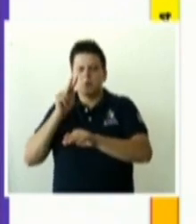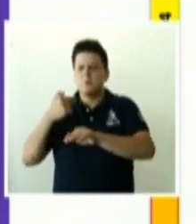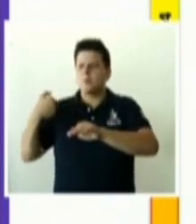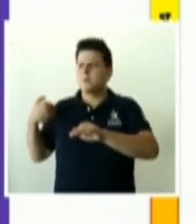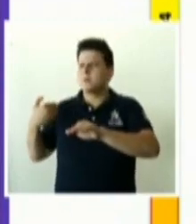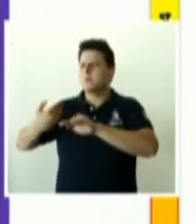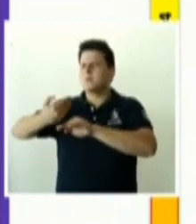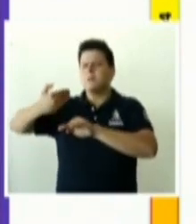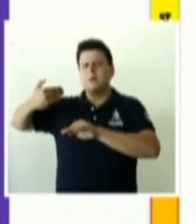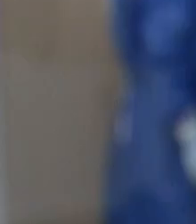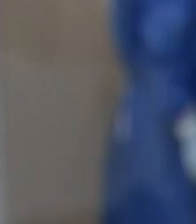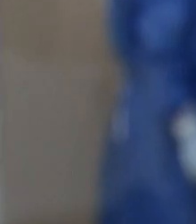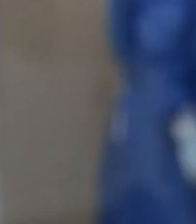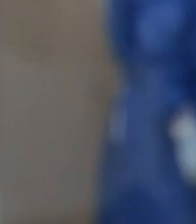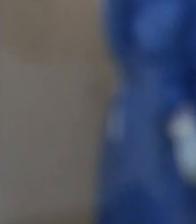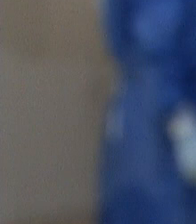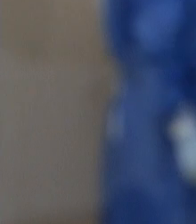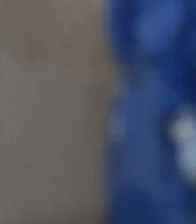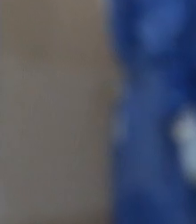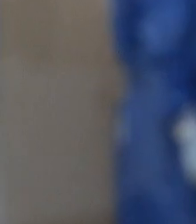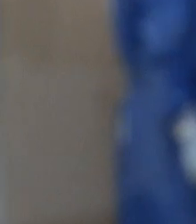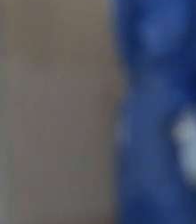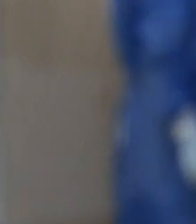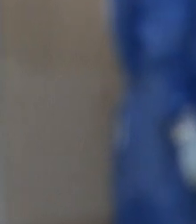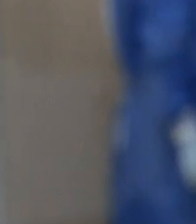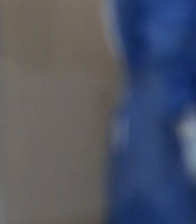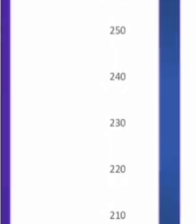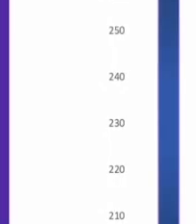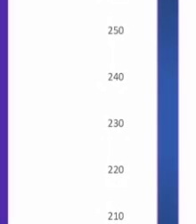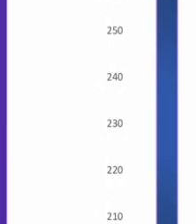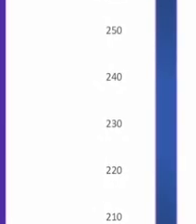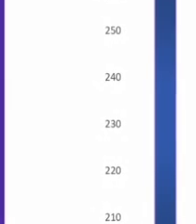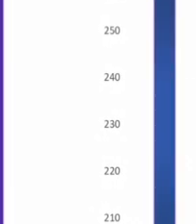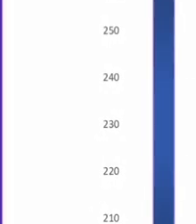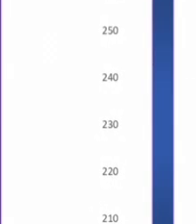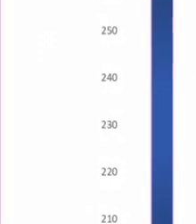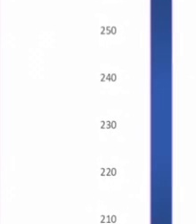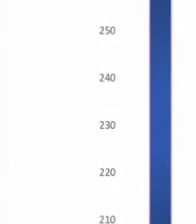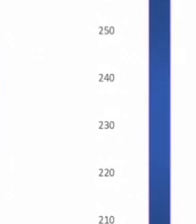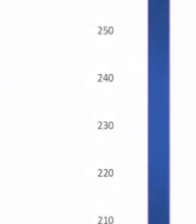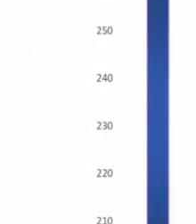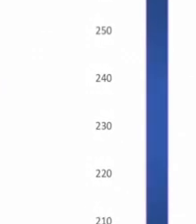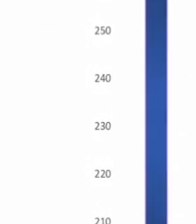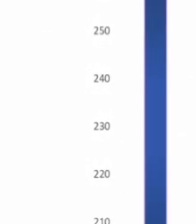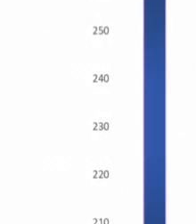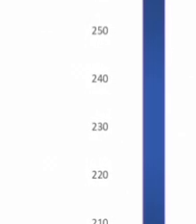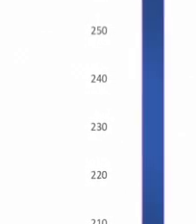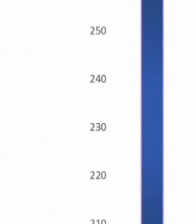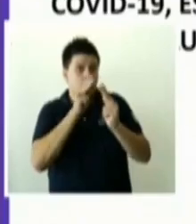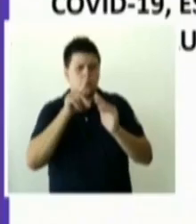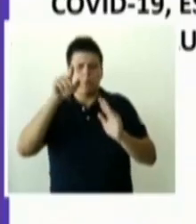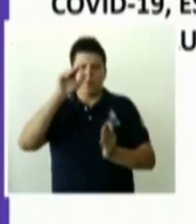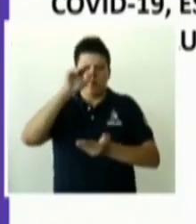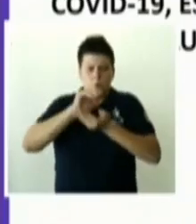hoy es el número más bajo el número de pacientes conectados a un respirador también bajo se registraron 233